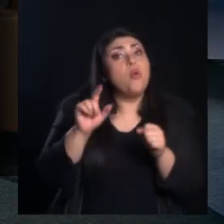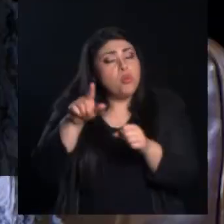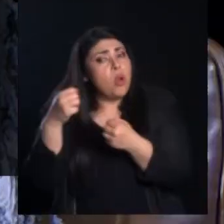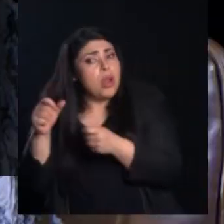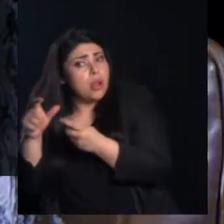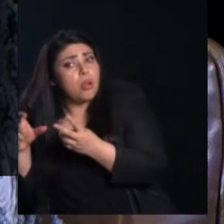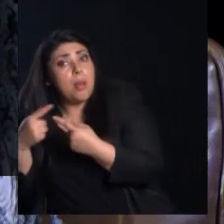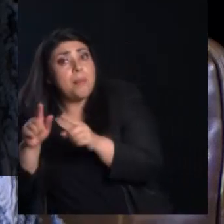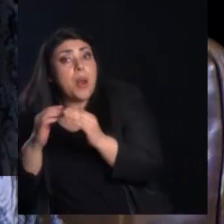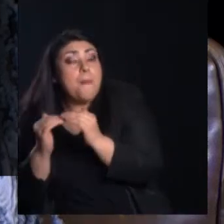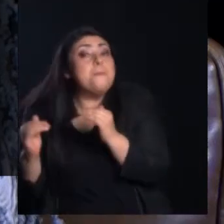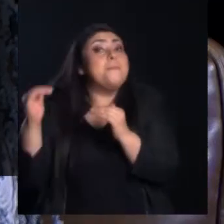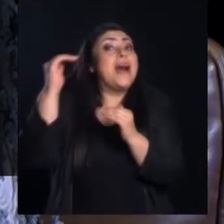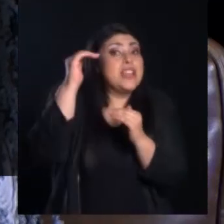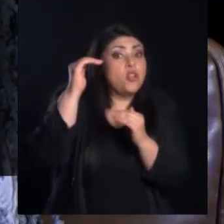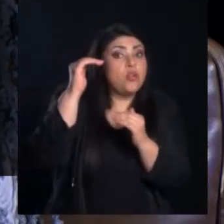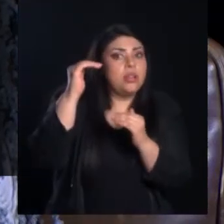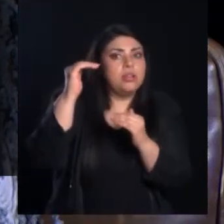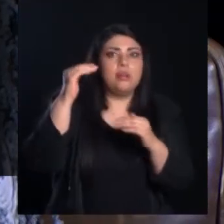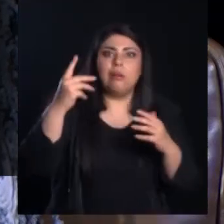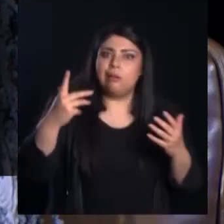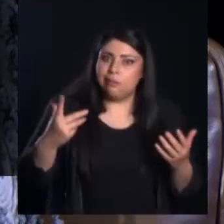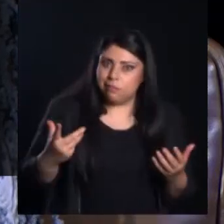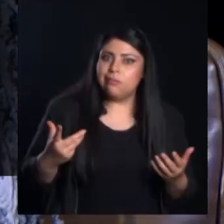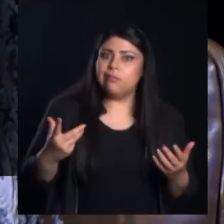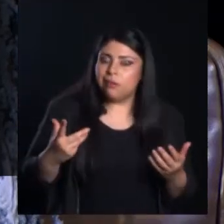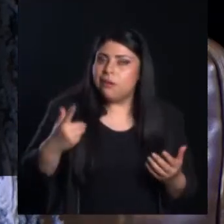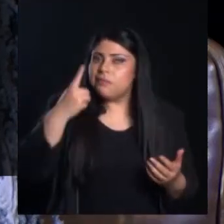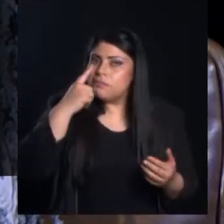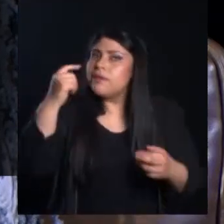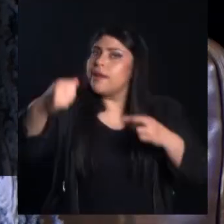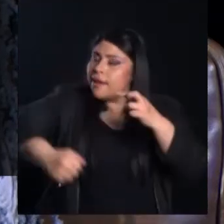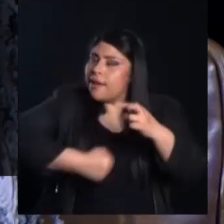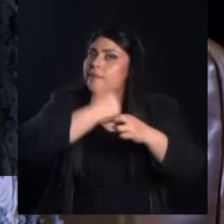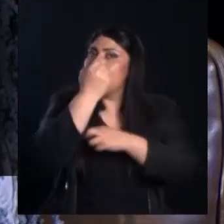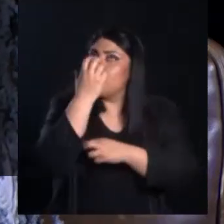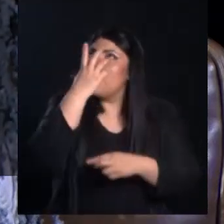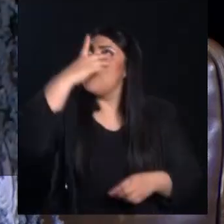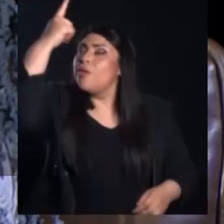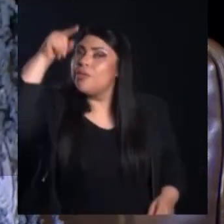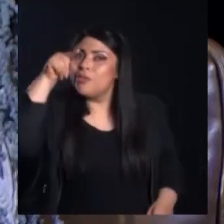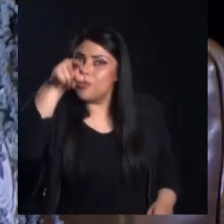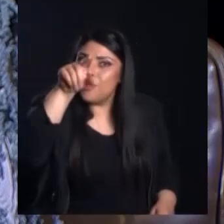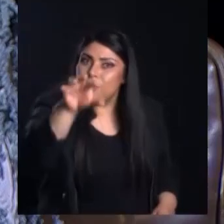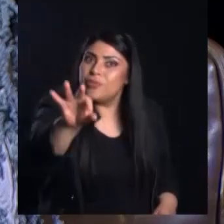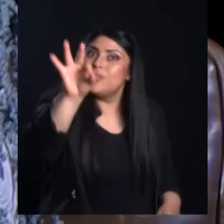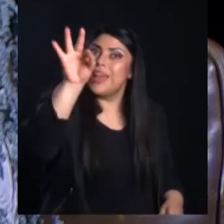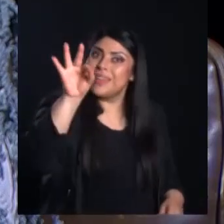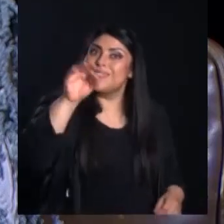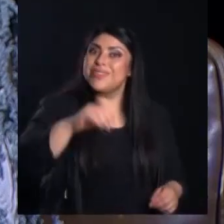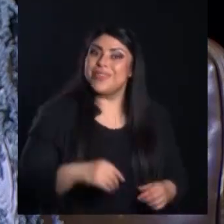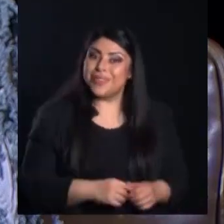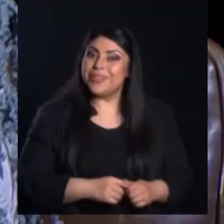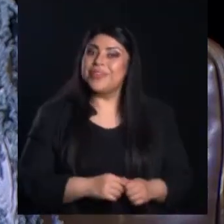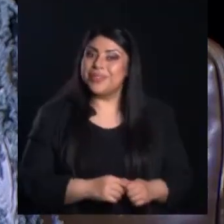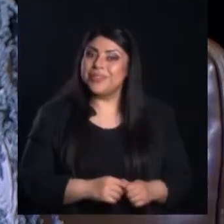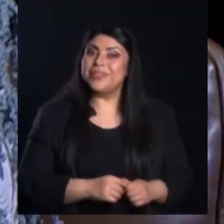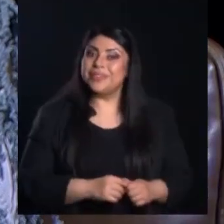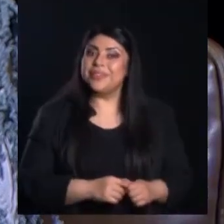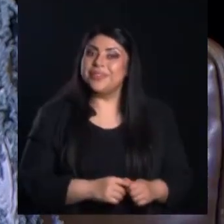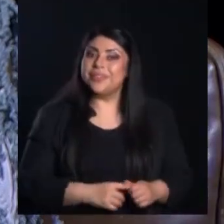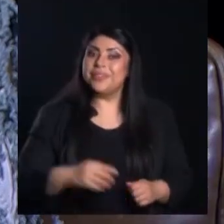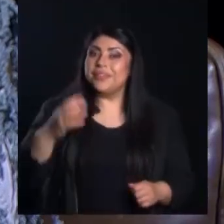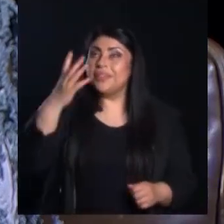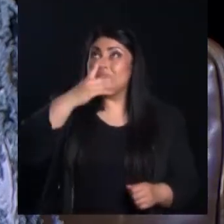mayores a las cosas que él qué poderoso que dios te haya elegido a ti que dios haya